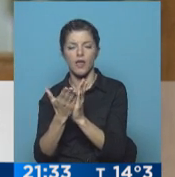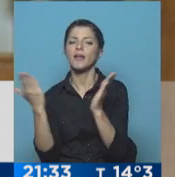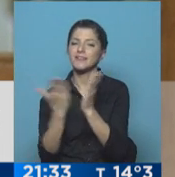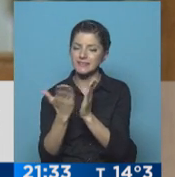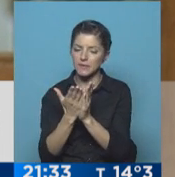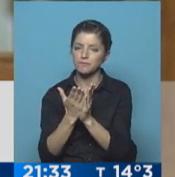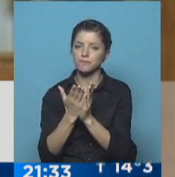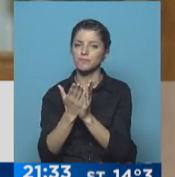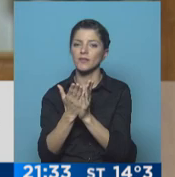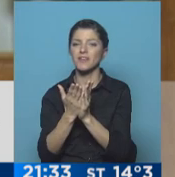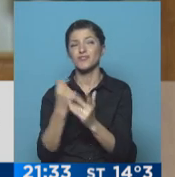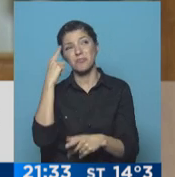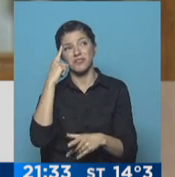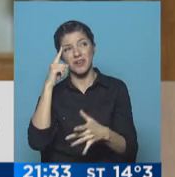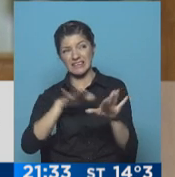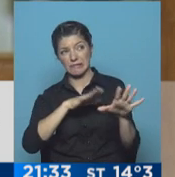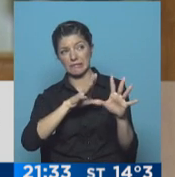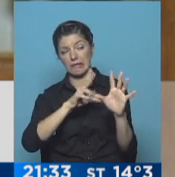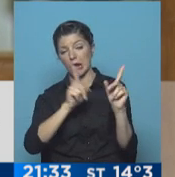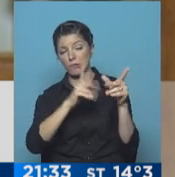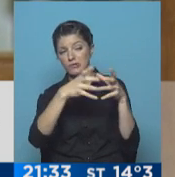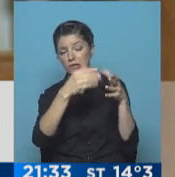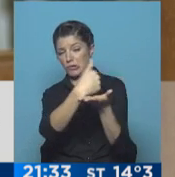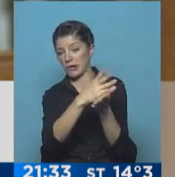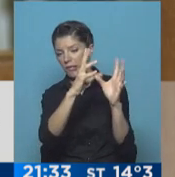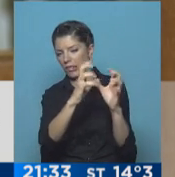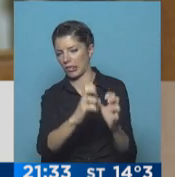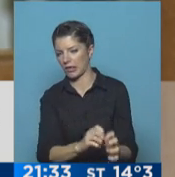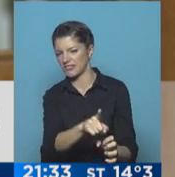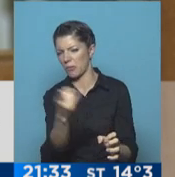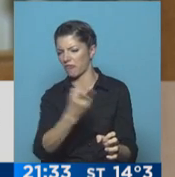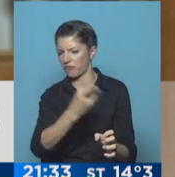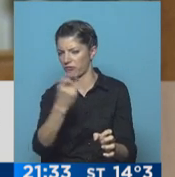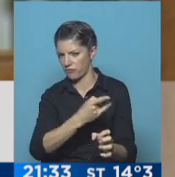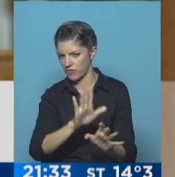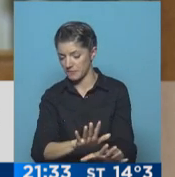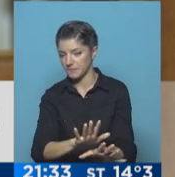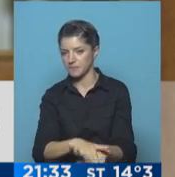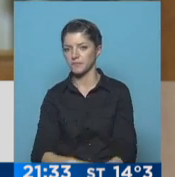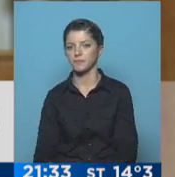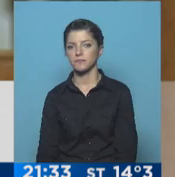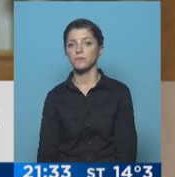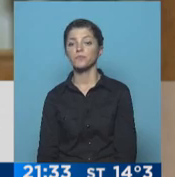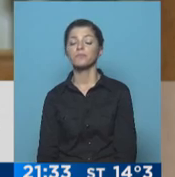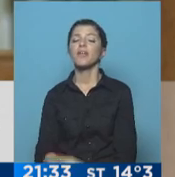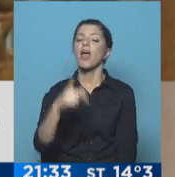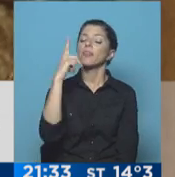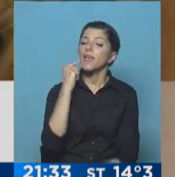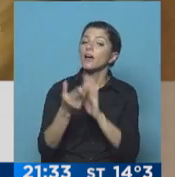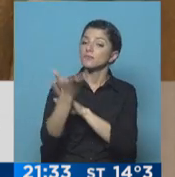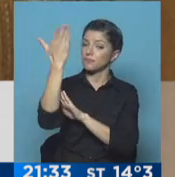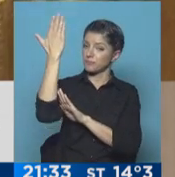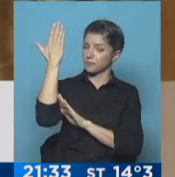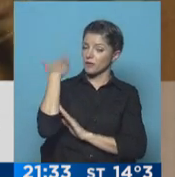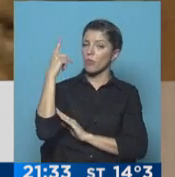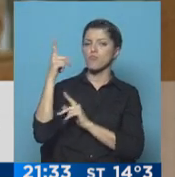creo, de descomposición que algunos sectores han alcanzado con la mentira y el agravio. El otro día, en